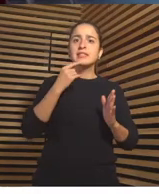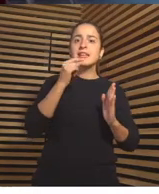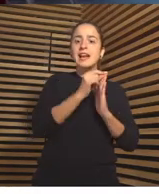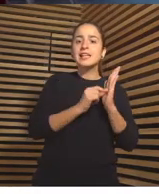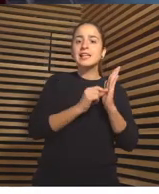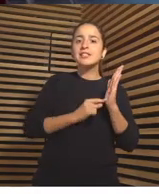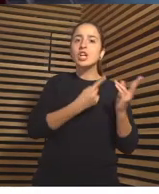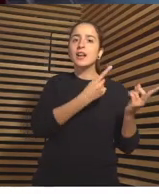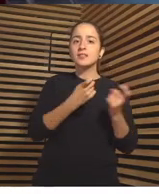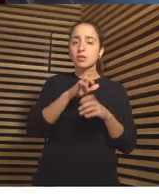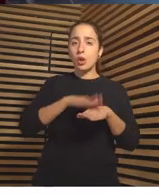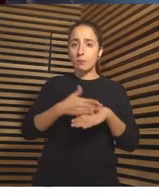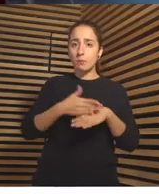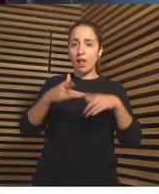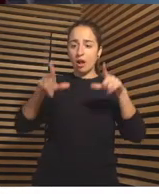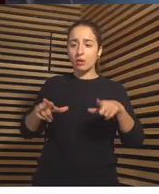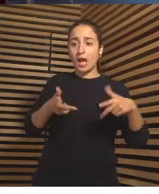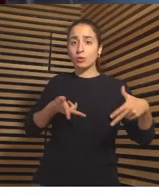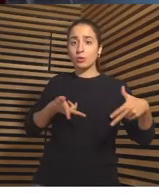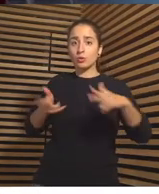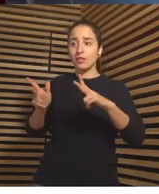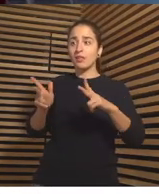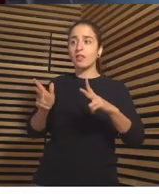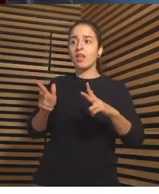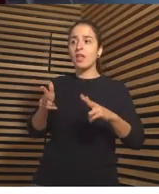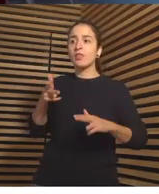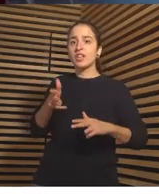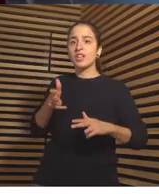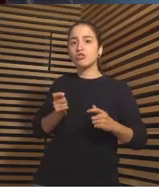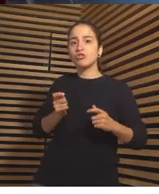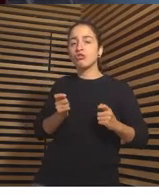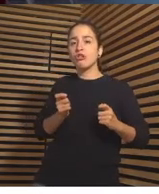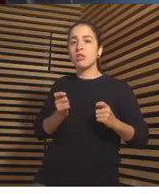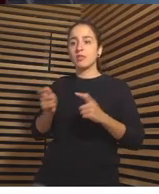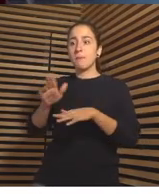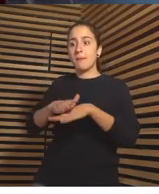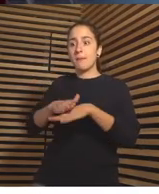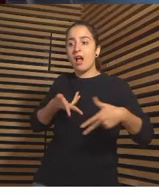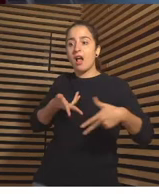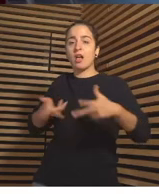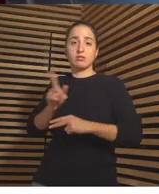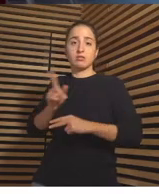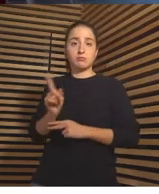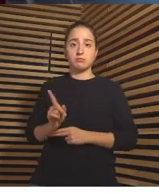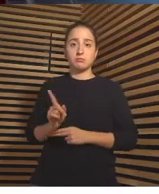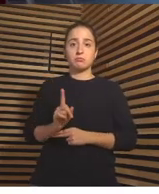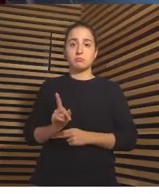que la ocupación pueda ser autorizada no otorga derecho alguno a su concesión.